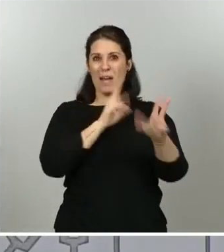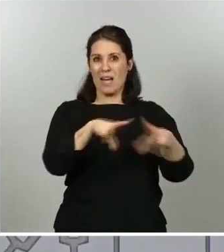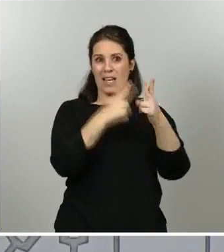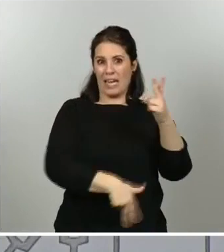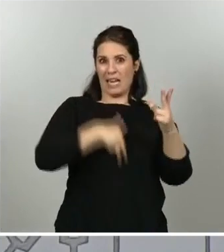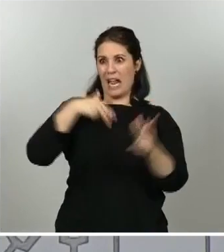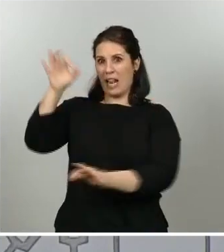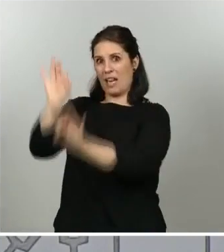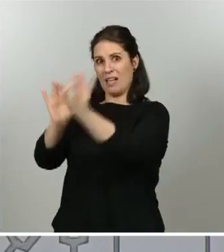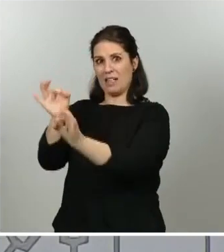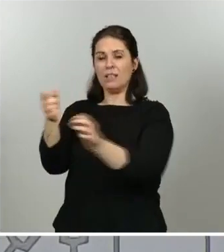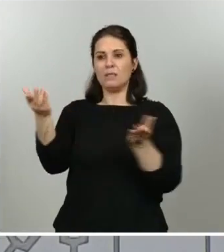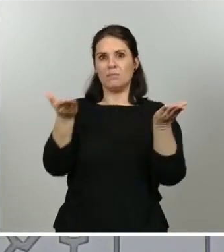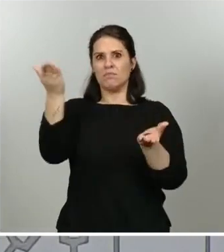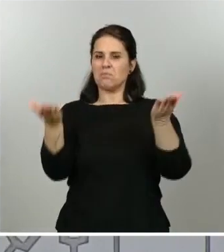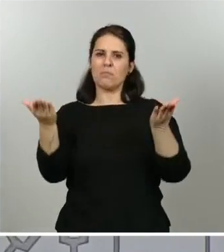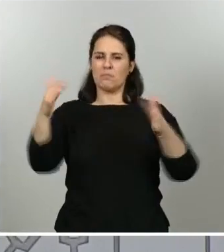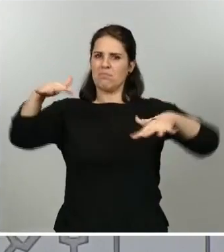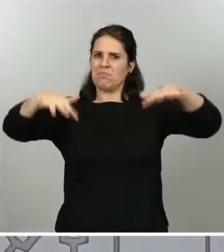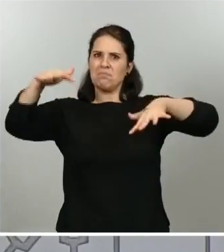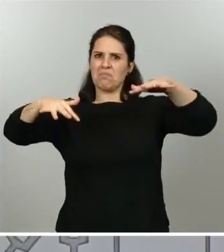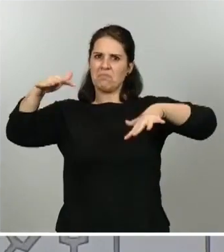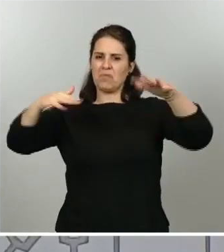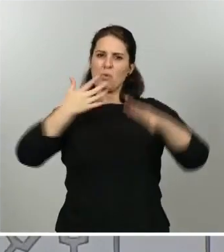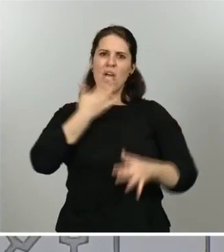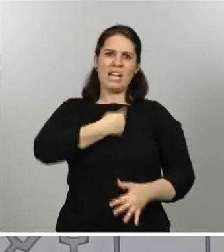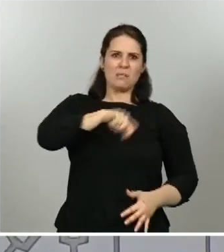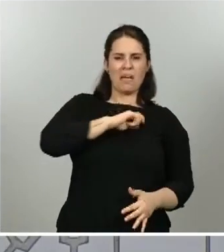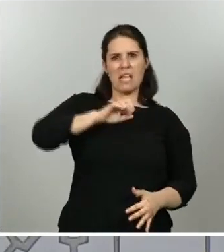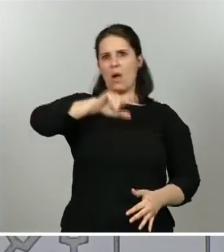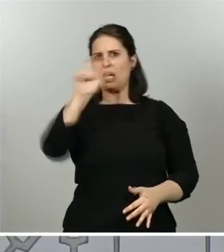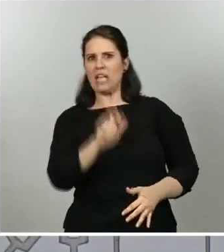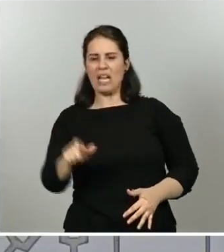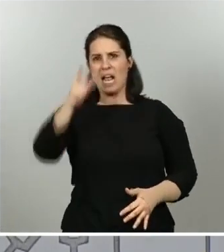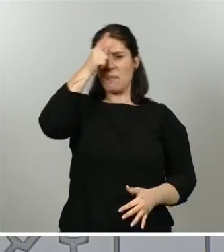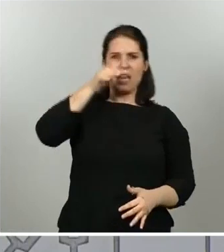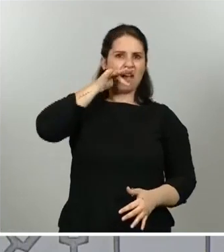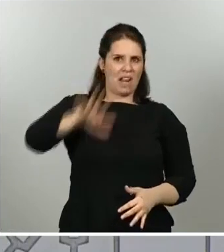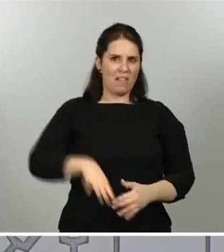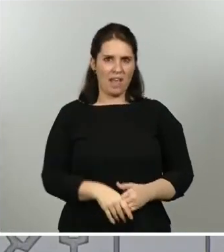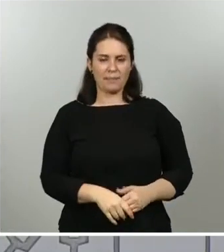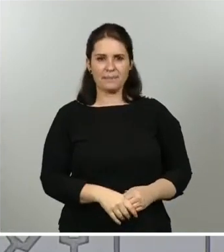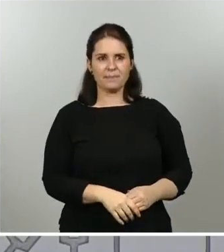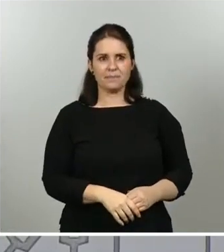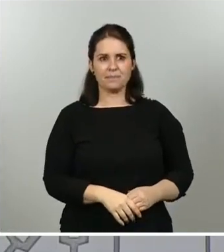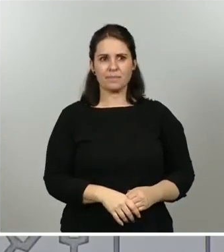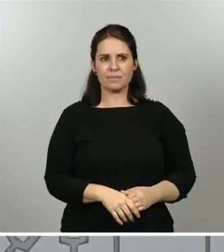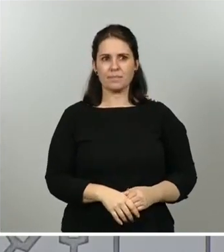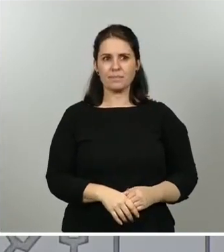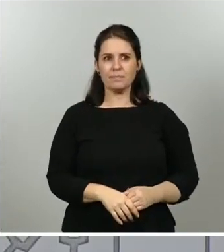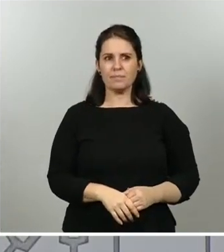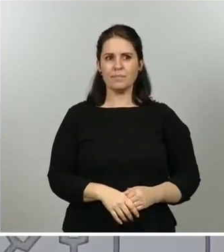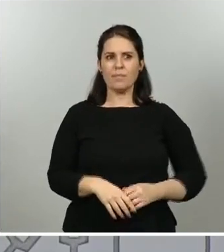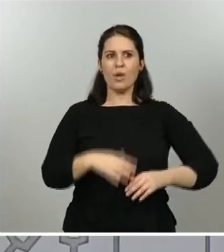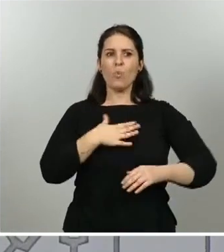europeos más afectados, como hayan podido ser España o Italia, o incluso Alemania y Francia. Quizás el punto discordante lo